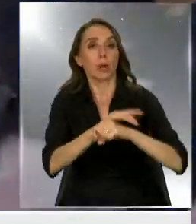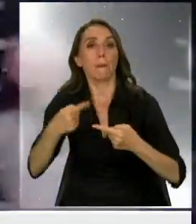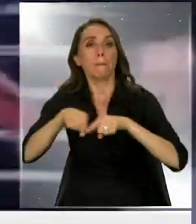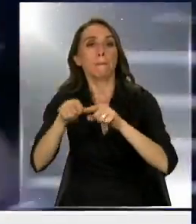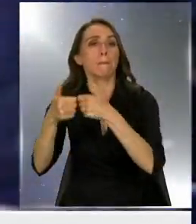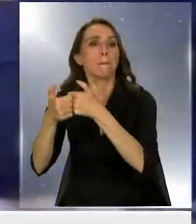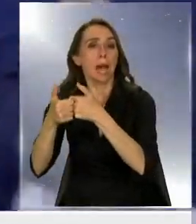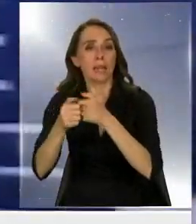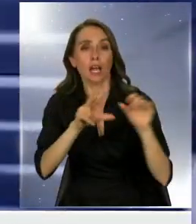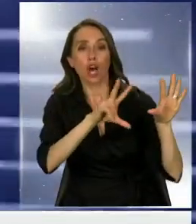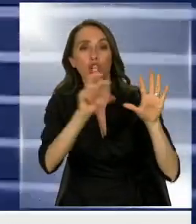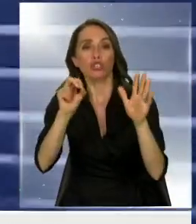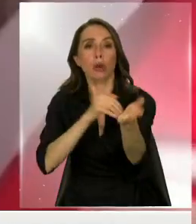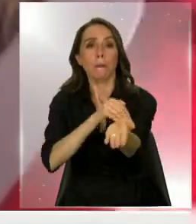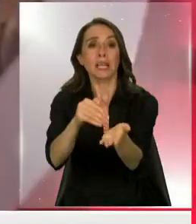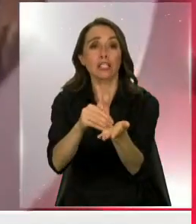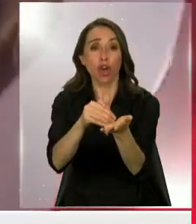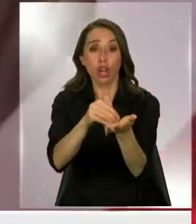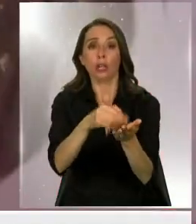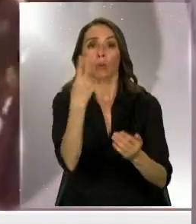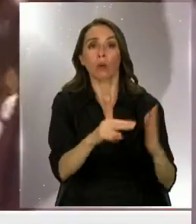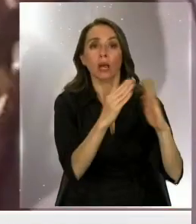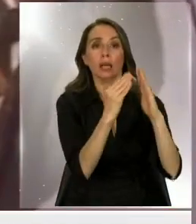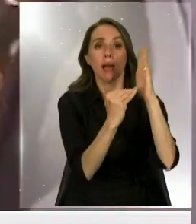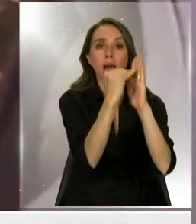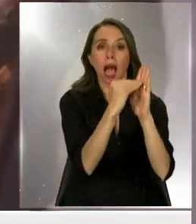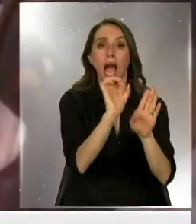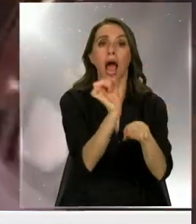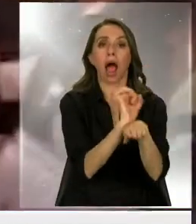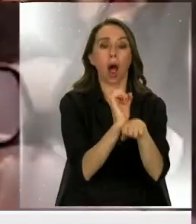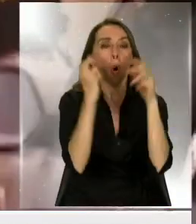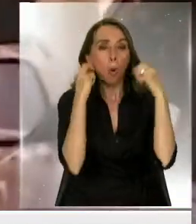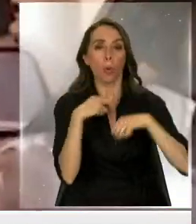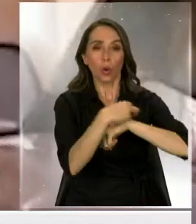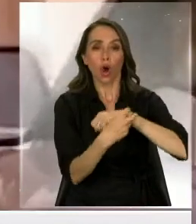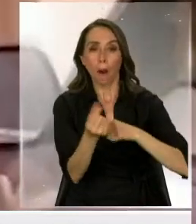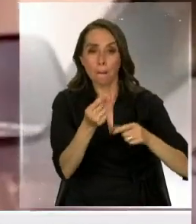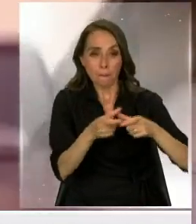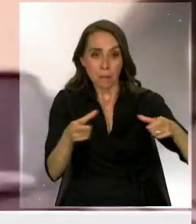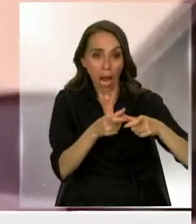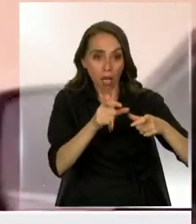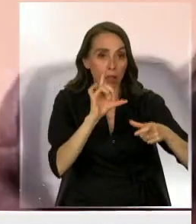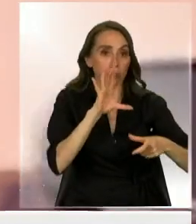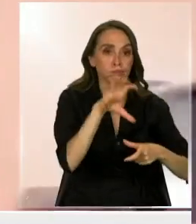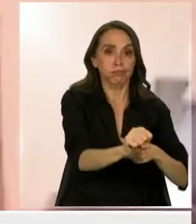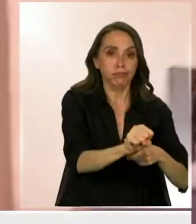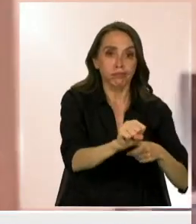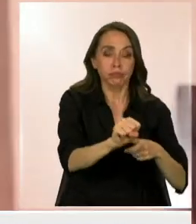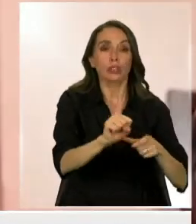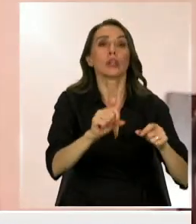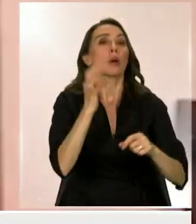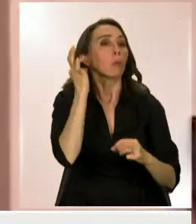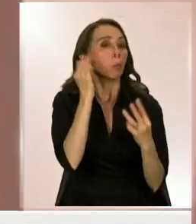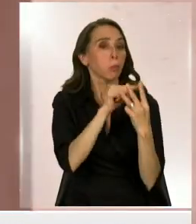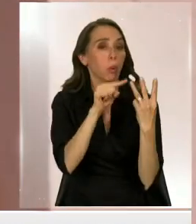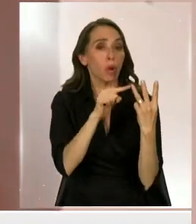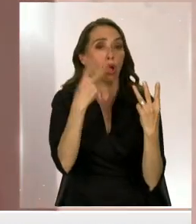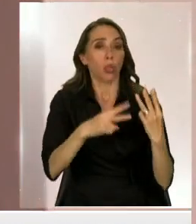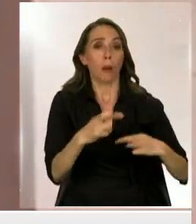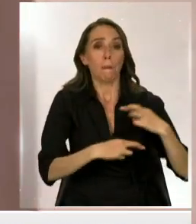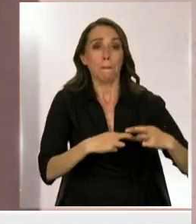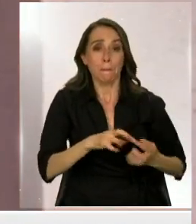a los 800 millones de pesos, sumado a los vehículos, las joyas y el dinero en efectivo incautado. El patrimonio de las mujeres superó